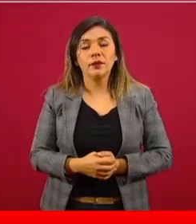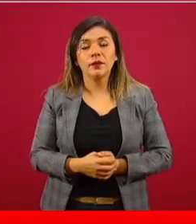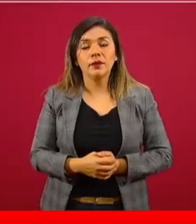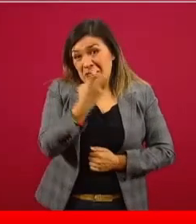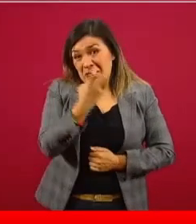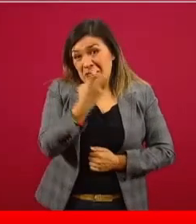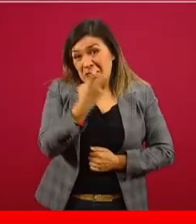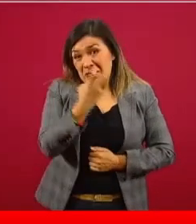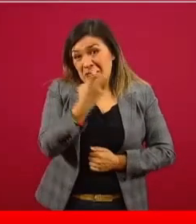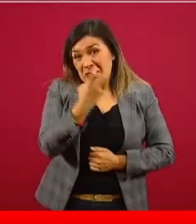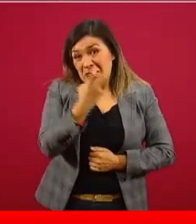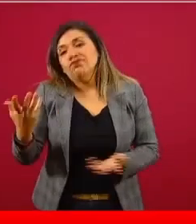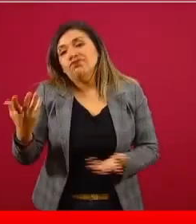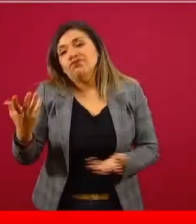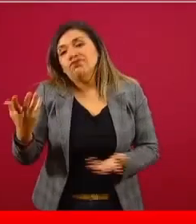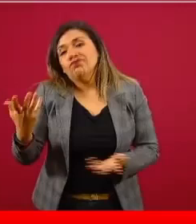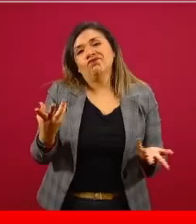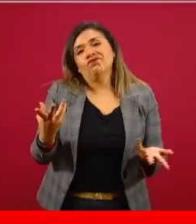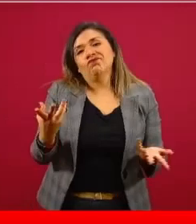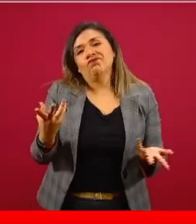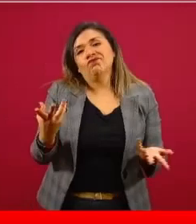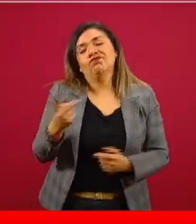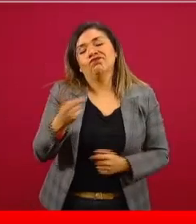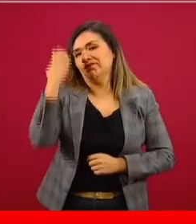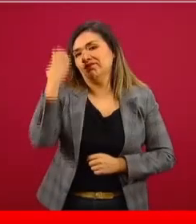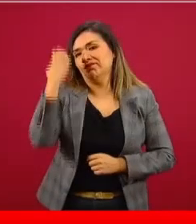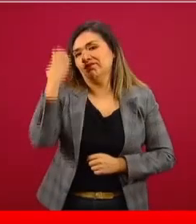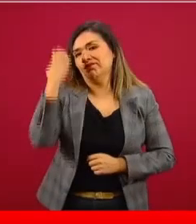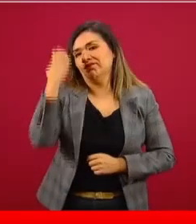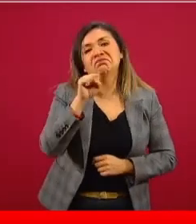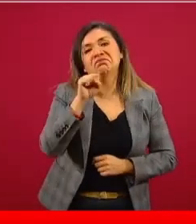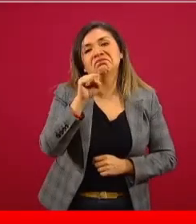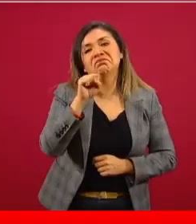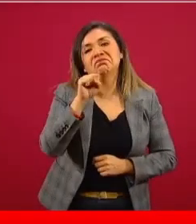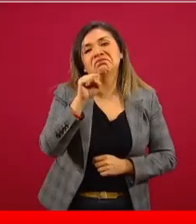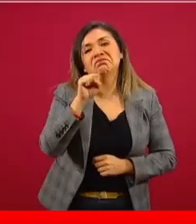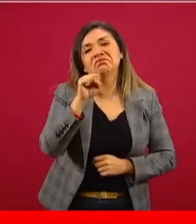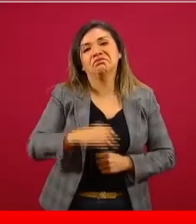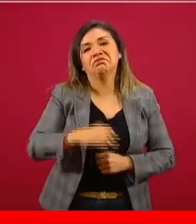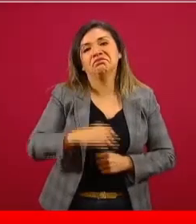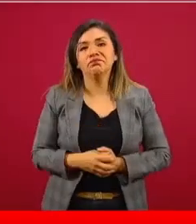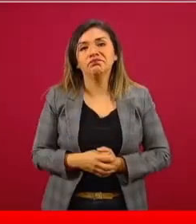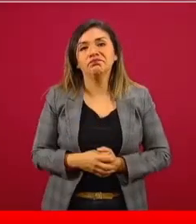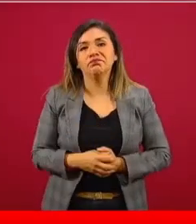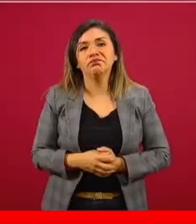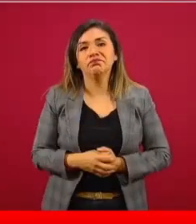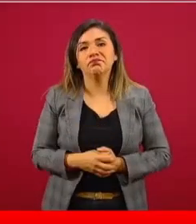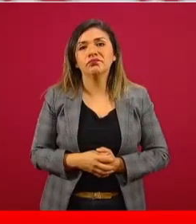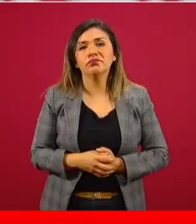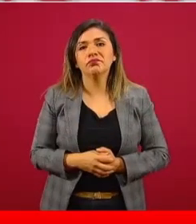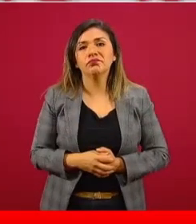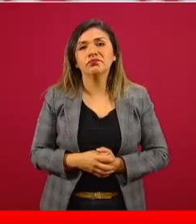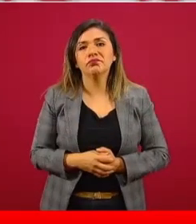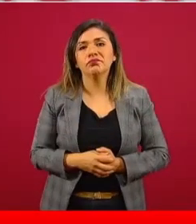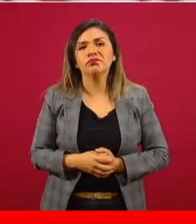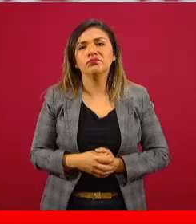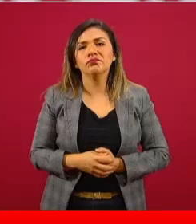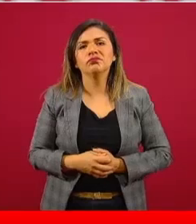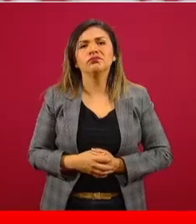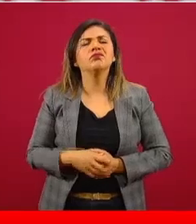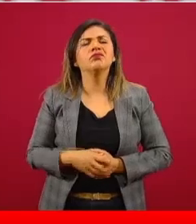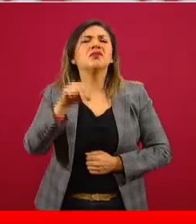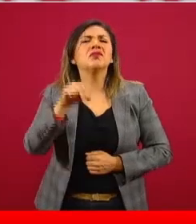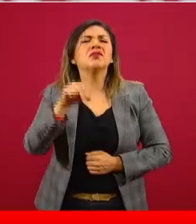Todo esto debe de ser analizado sin